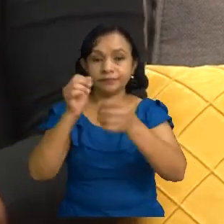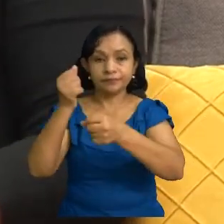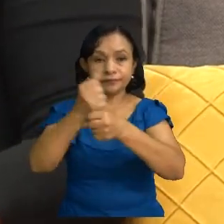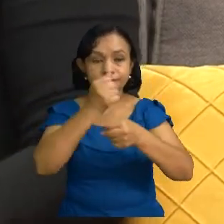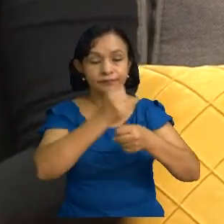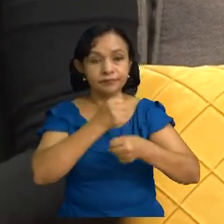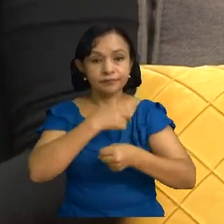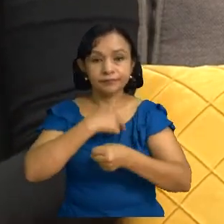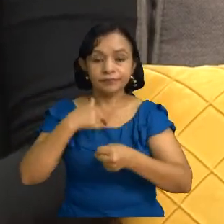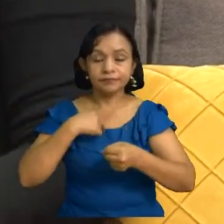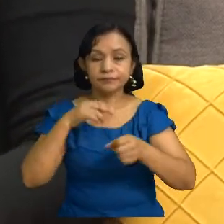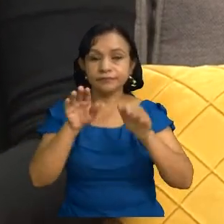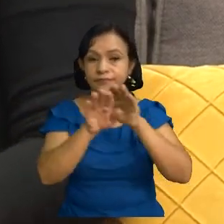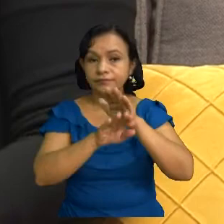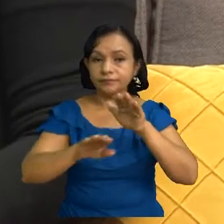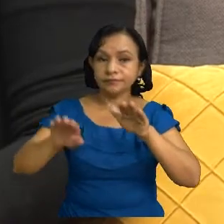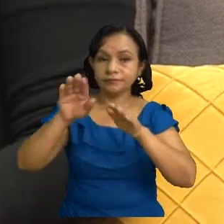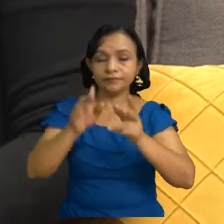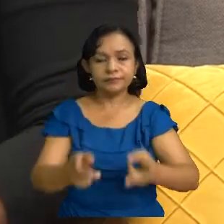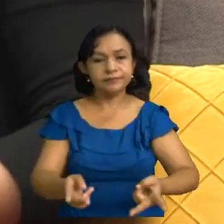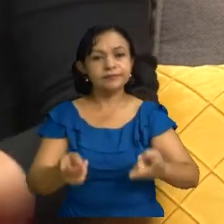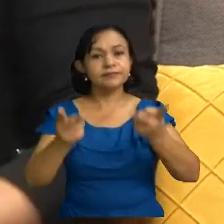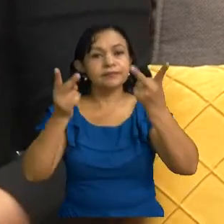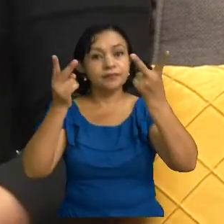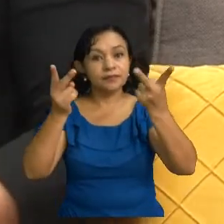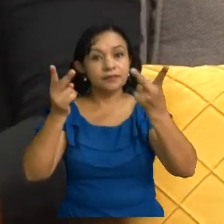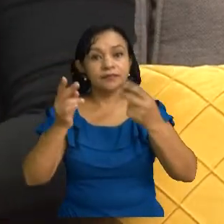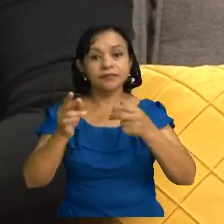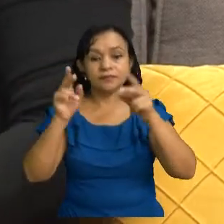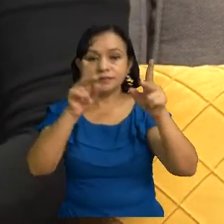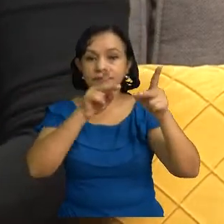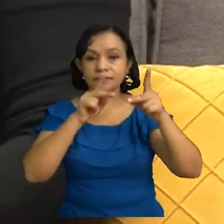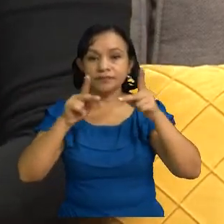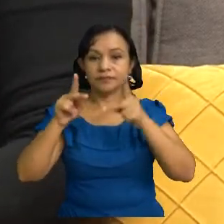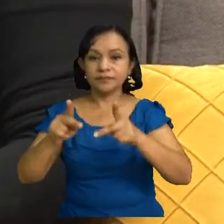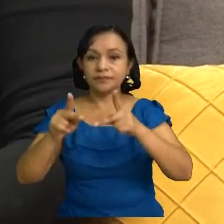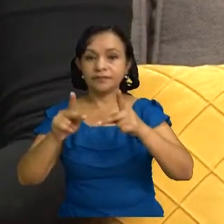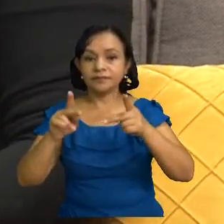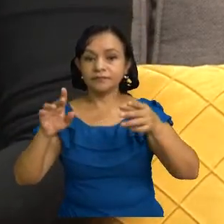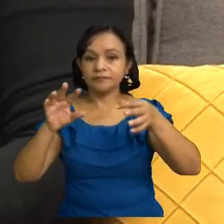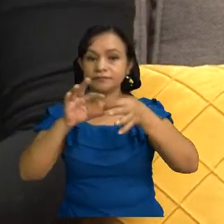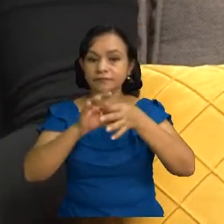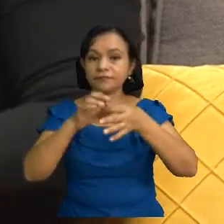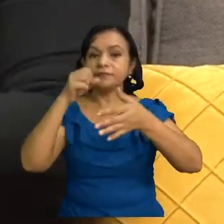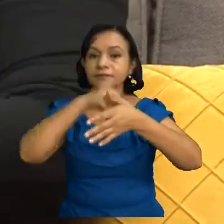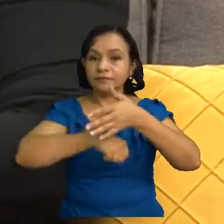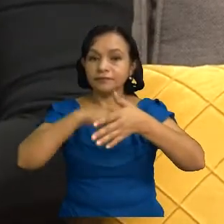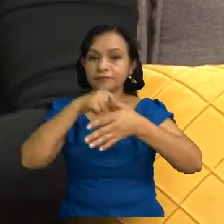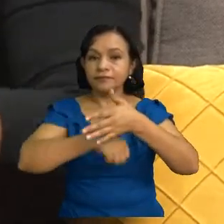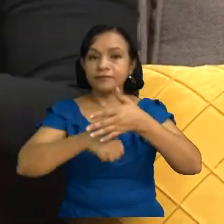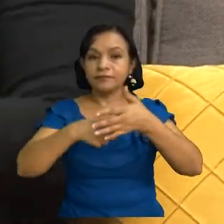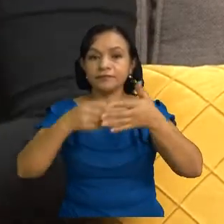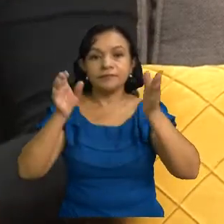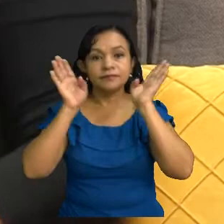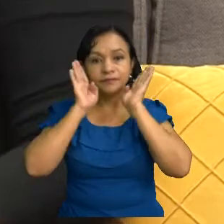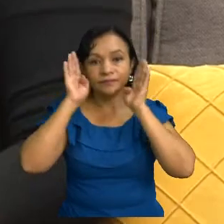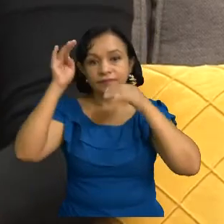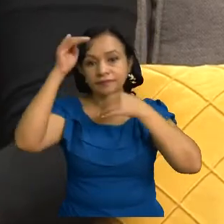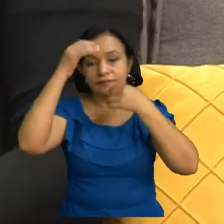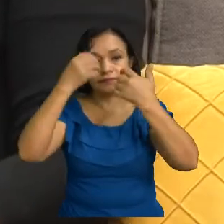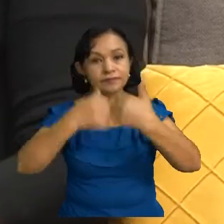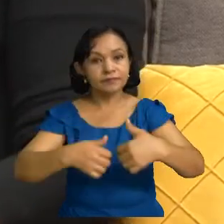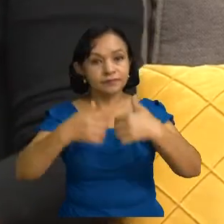se dan más vidas claro ya los productores forman parte de ese gran esfuerzo las empresas privadas las